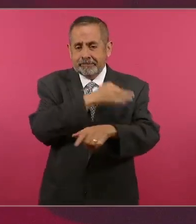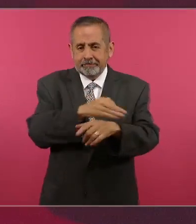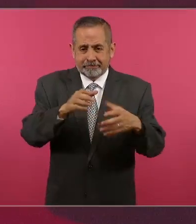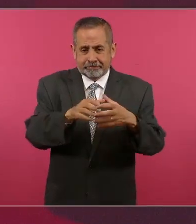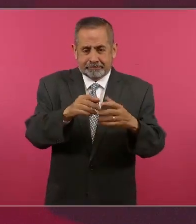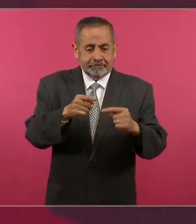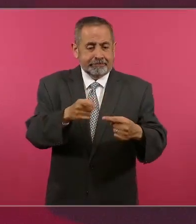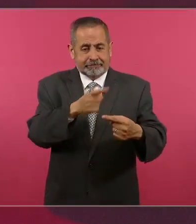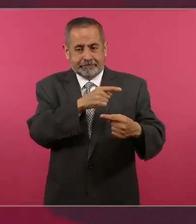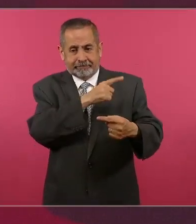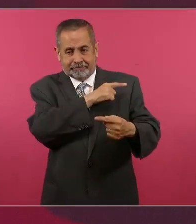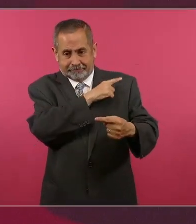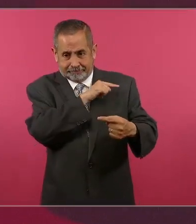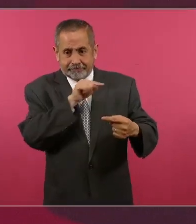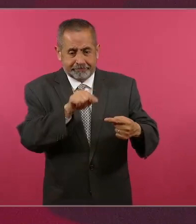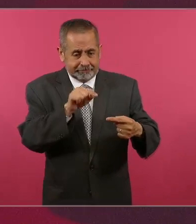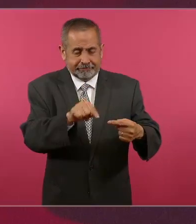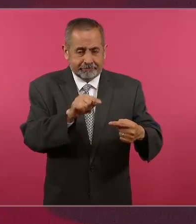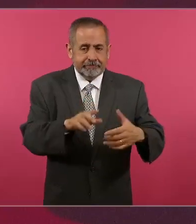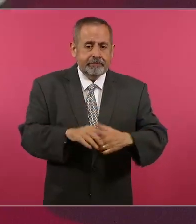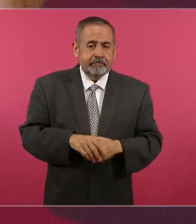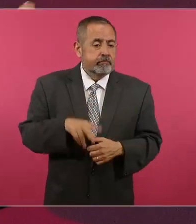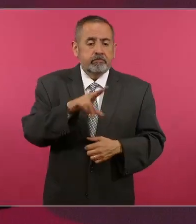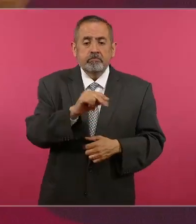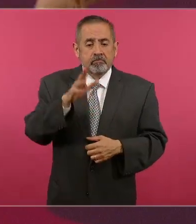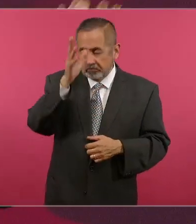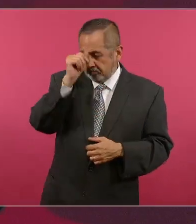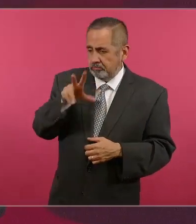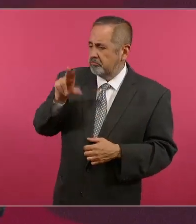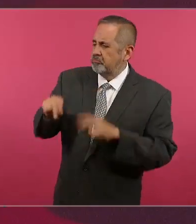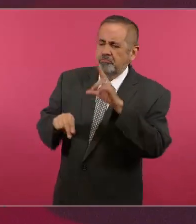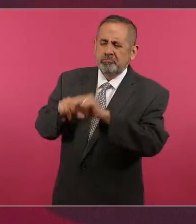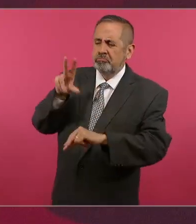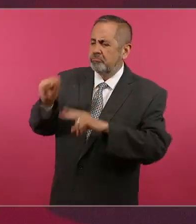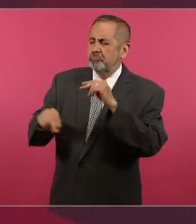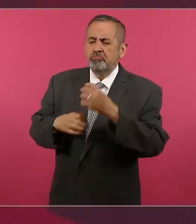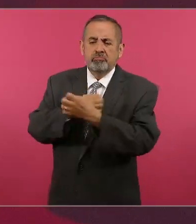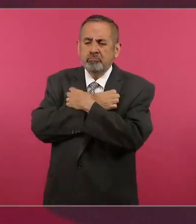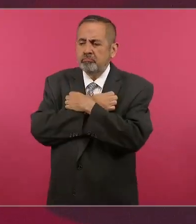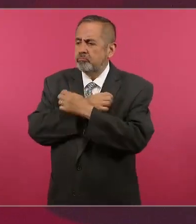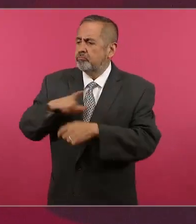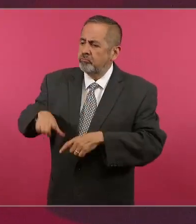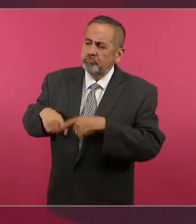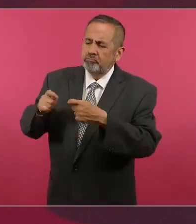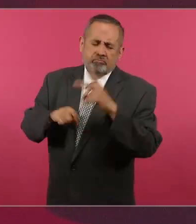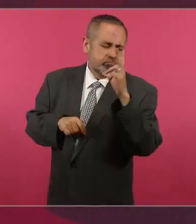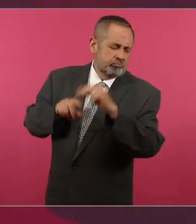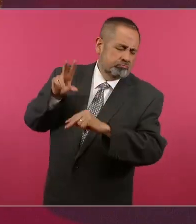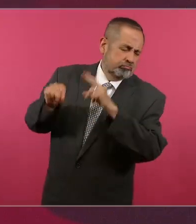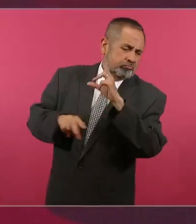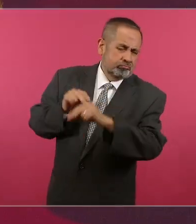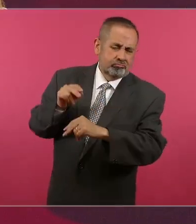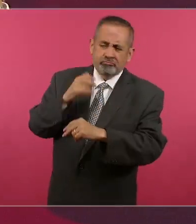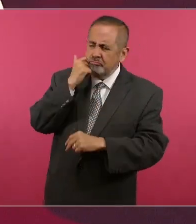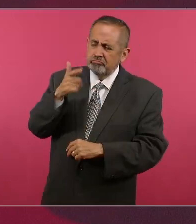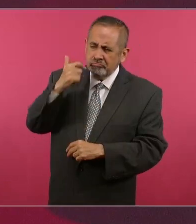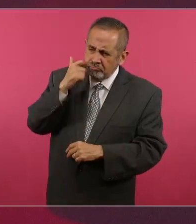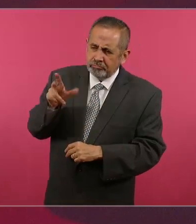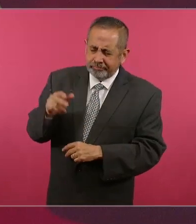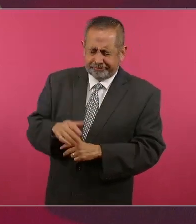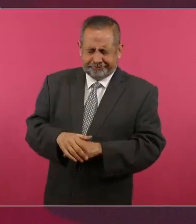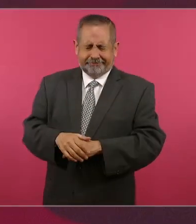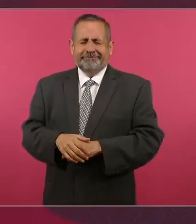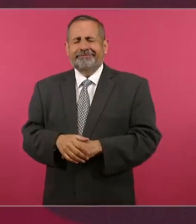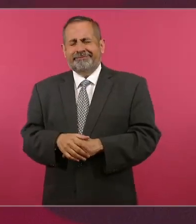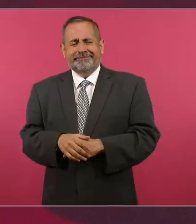Ese es el antecedente, que no están de acuerdo con la educación pública. Me estaban diciendo que hasta